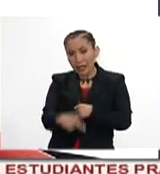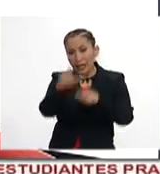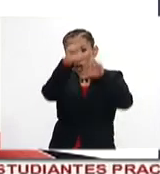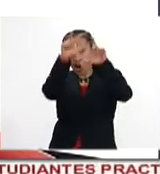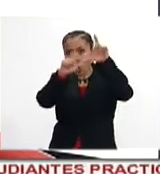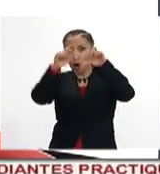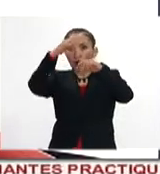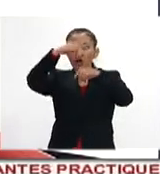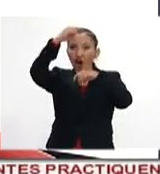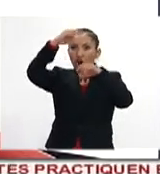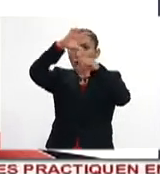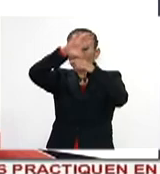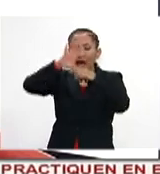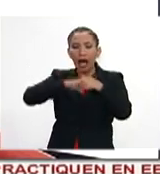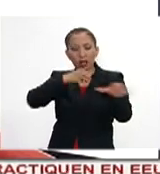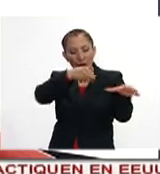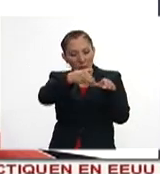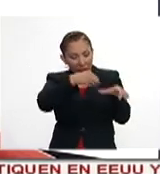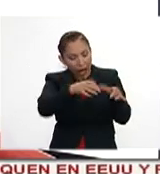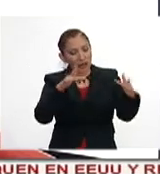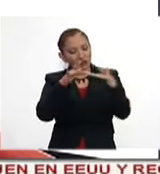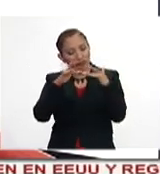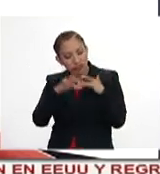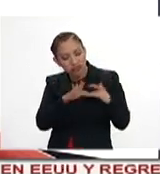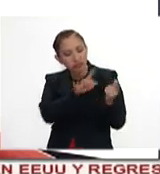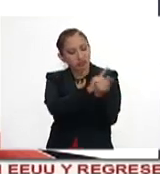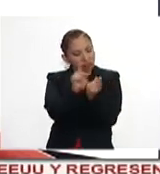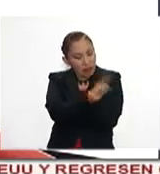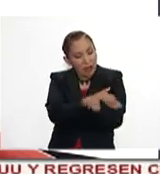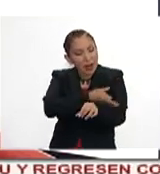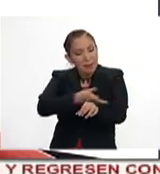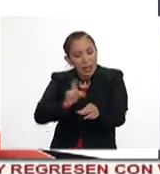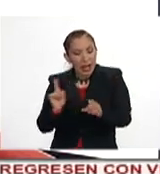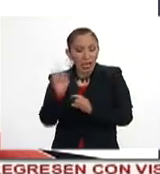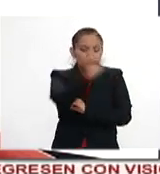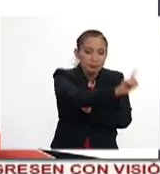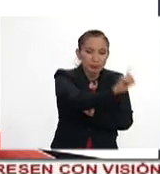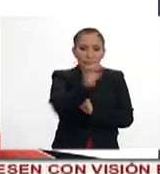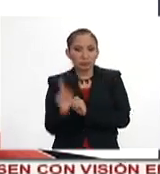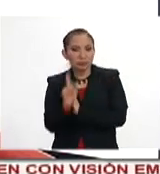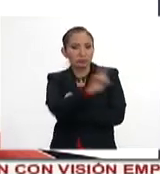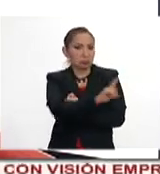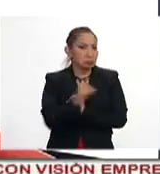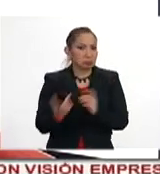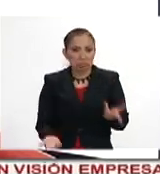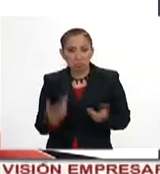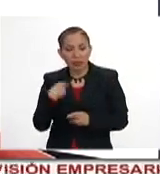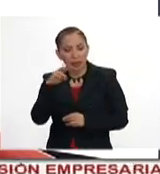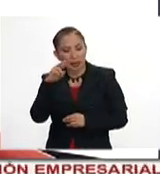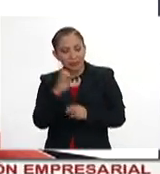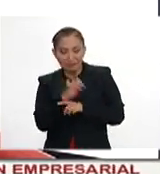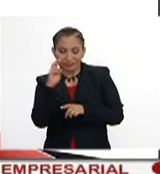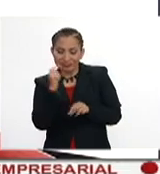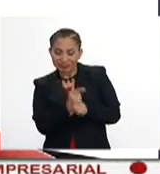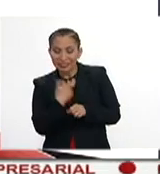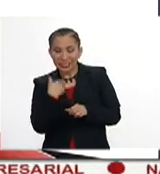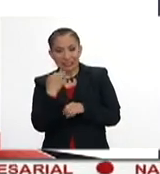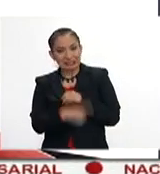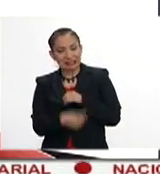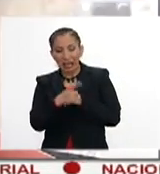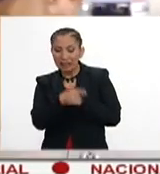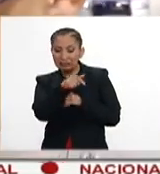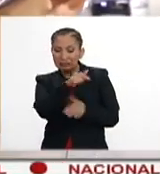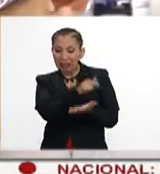de México, hay mucho comercio, hay mucha interacción, familias que están de ambos lados, entonces pues sí va a